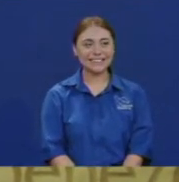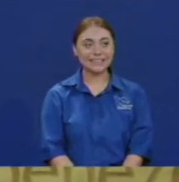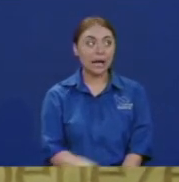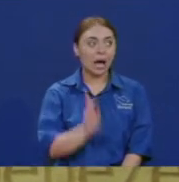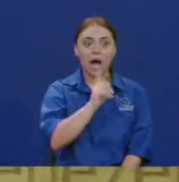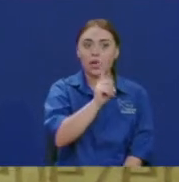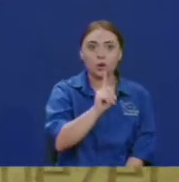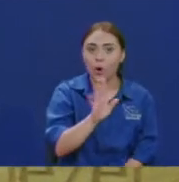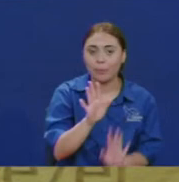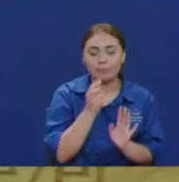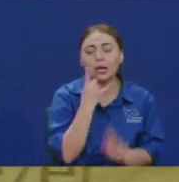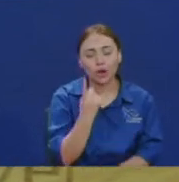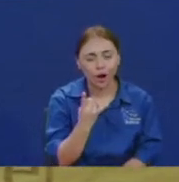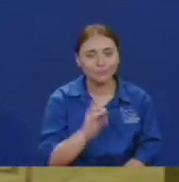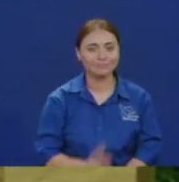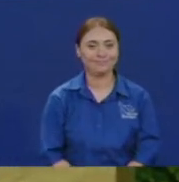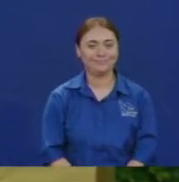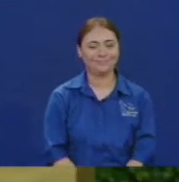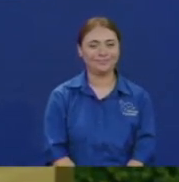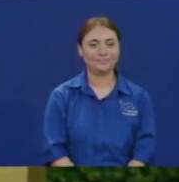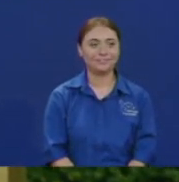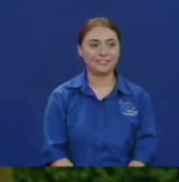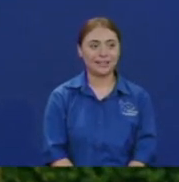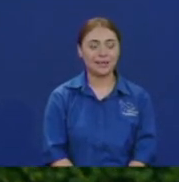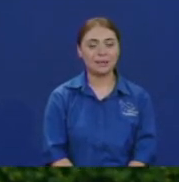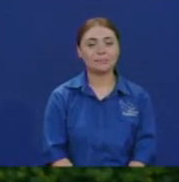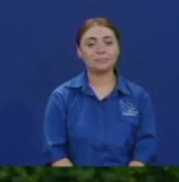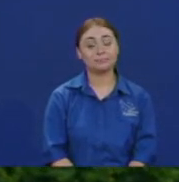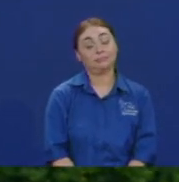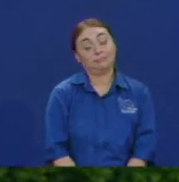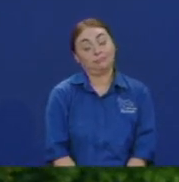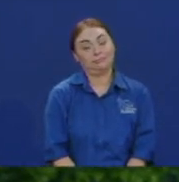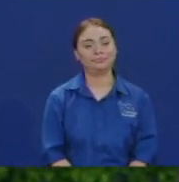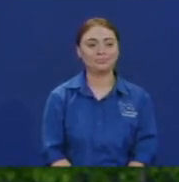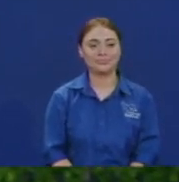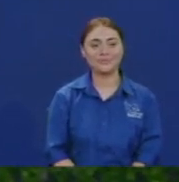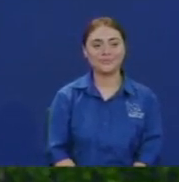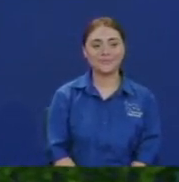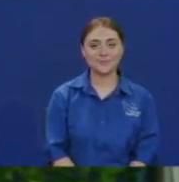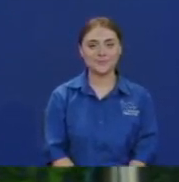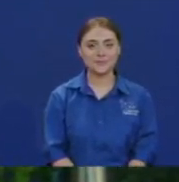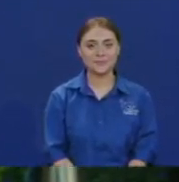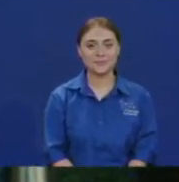No le dije así, va. Pero sí me dieron ganas.